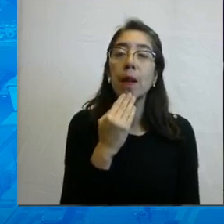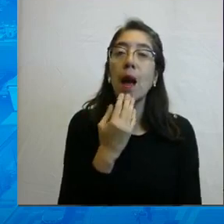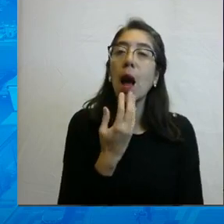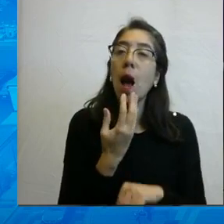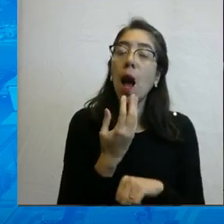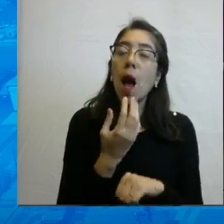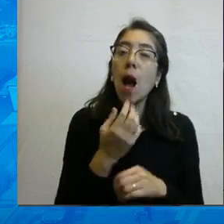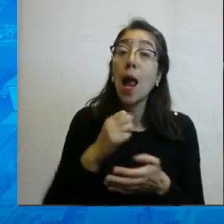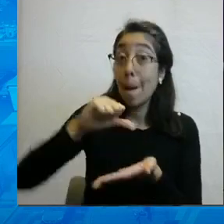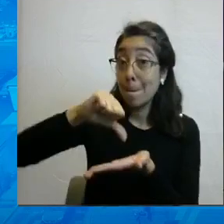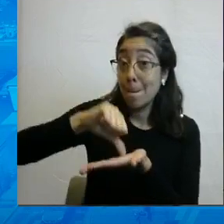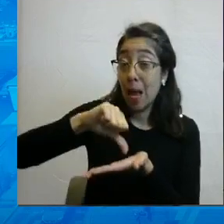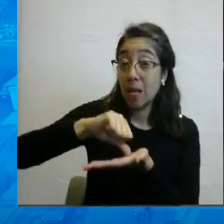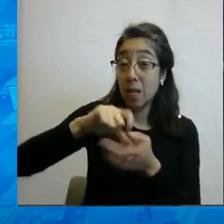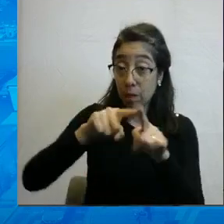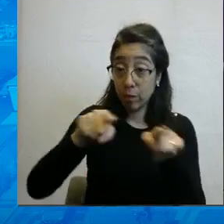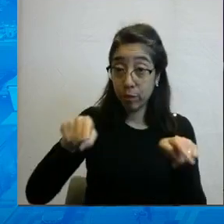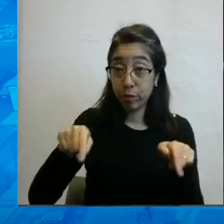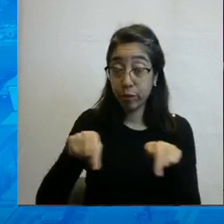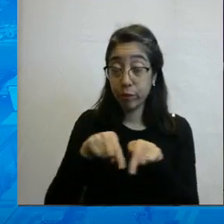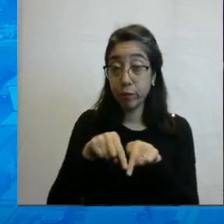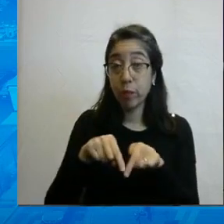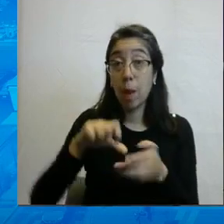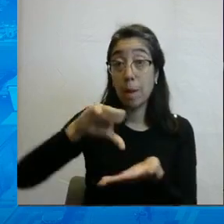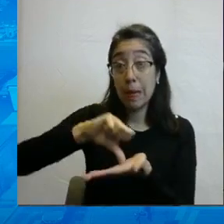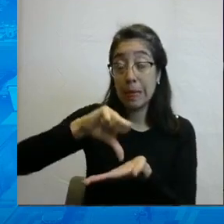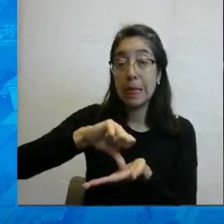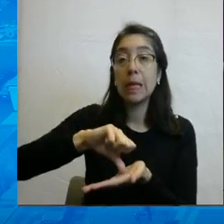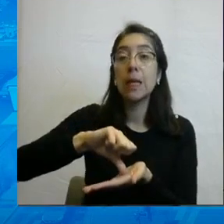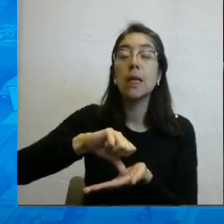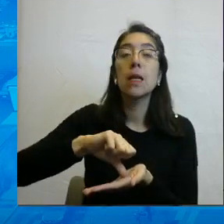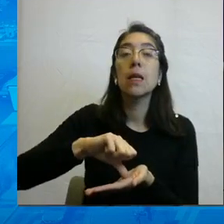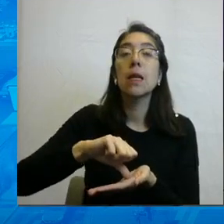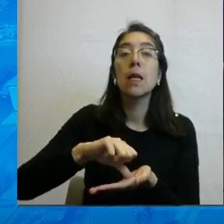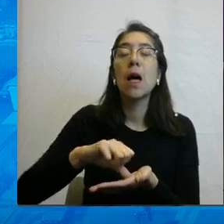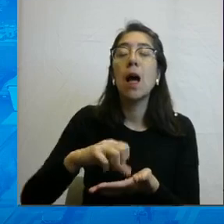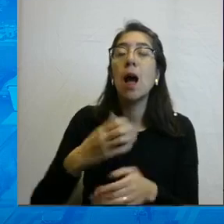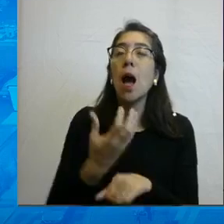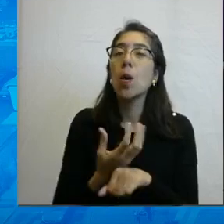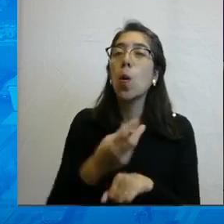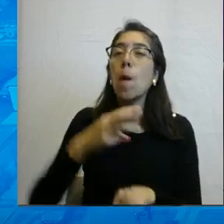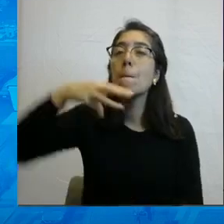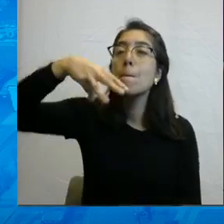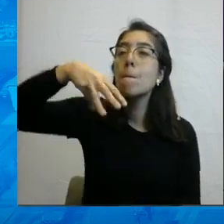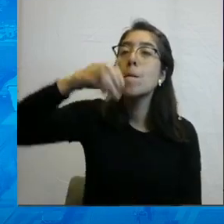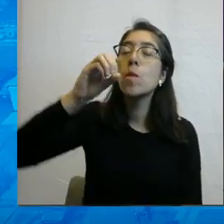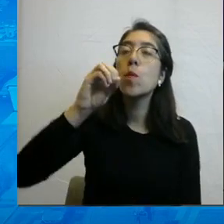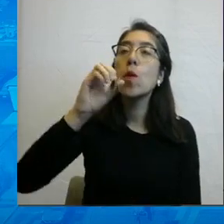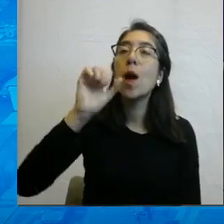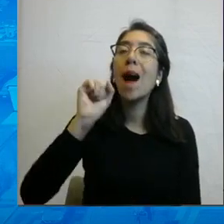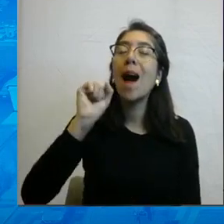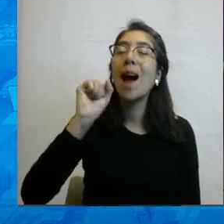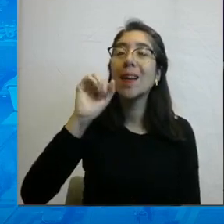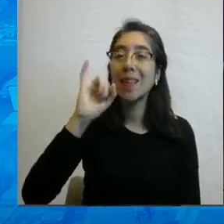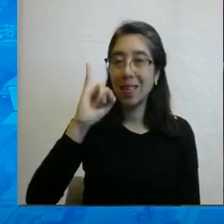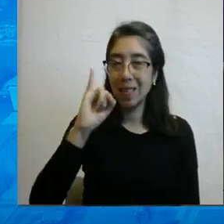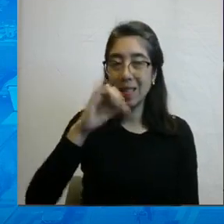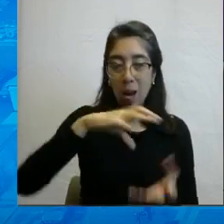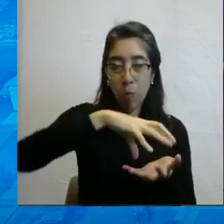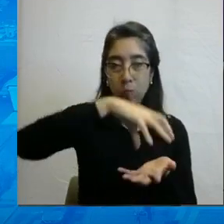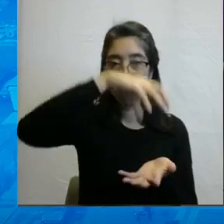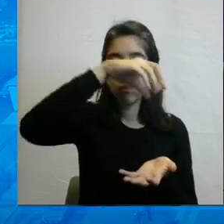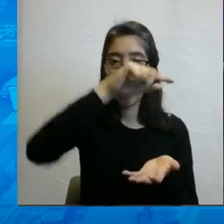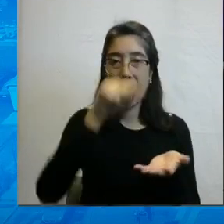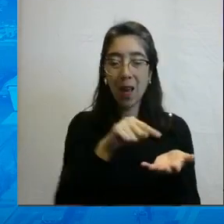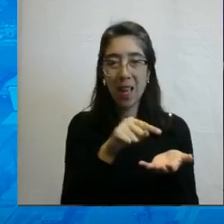en condiciones totalmente malas, está con basura. Sería muy, muy bueno